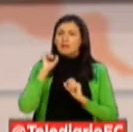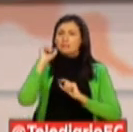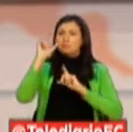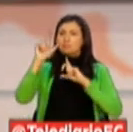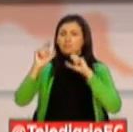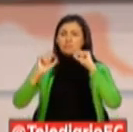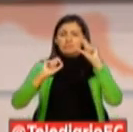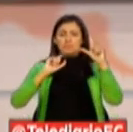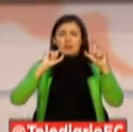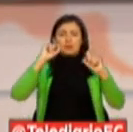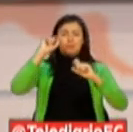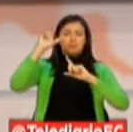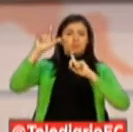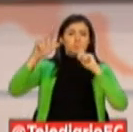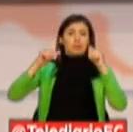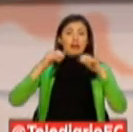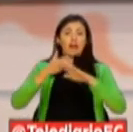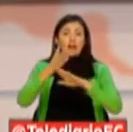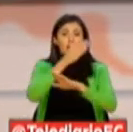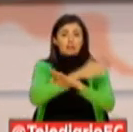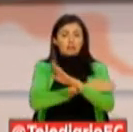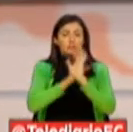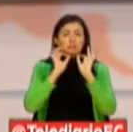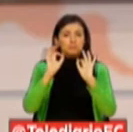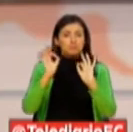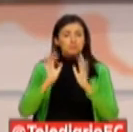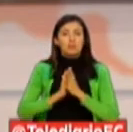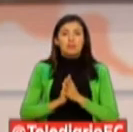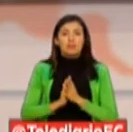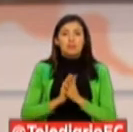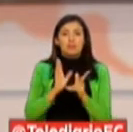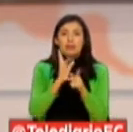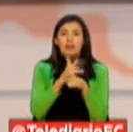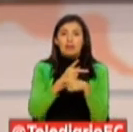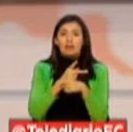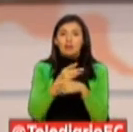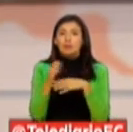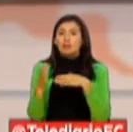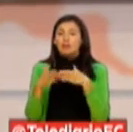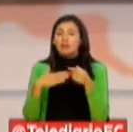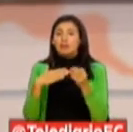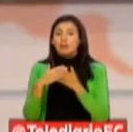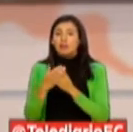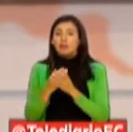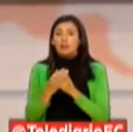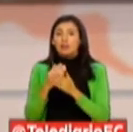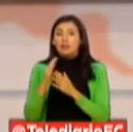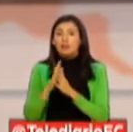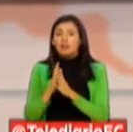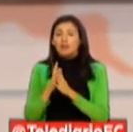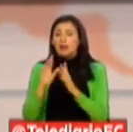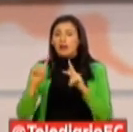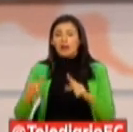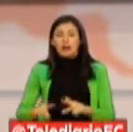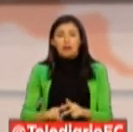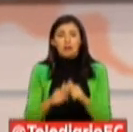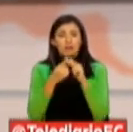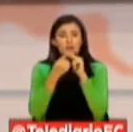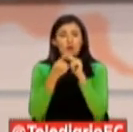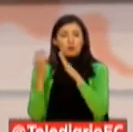grupo criollo, por tanto que podía importar. Se trajo hasta comienzo del siglo